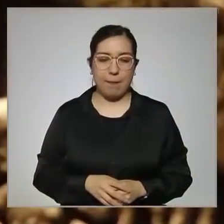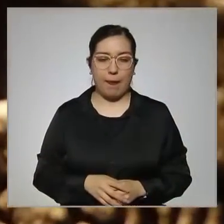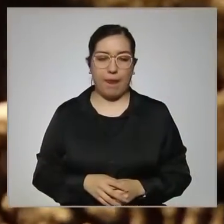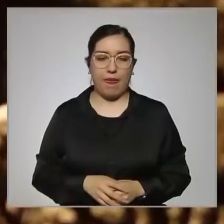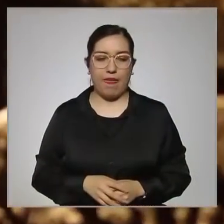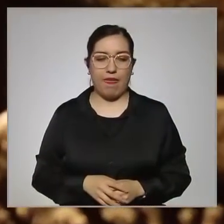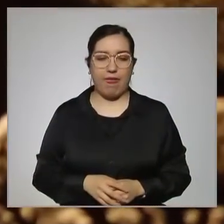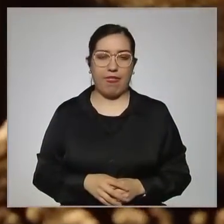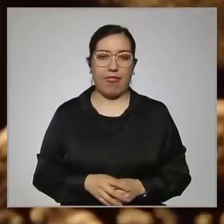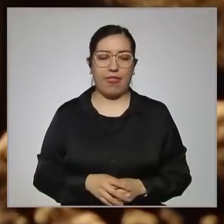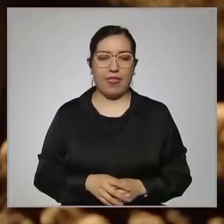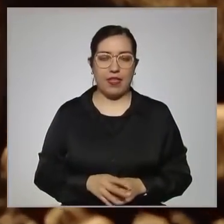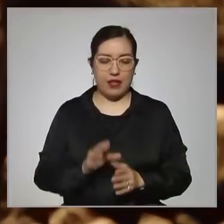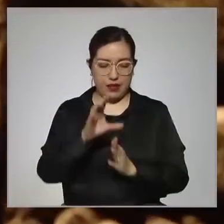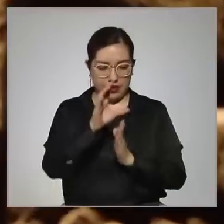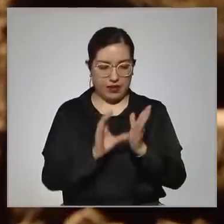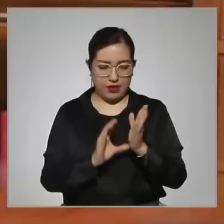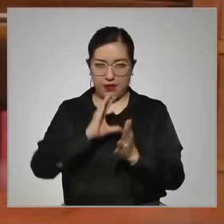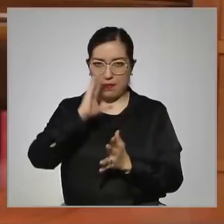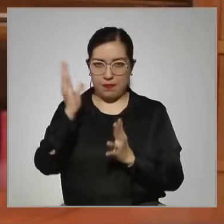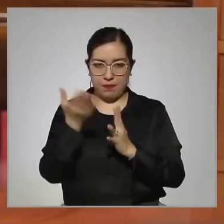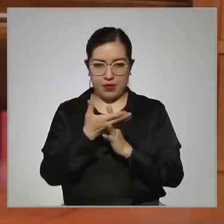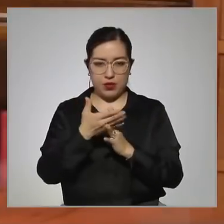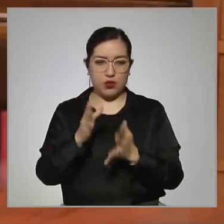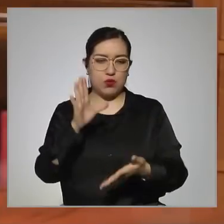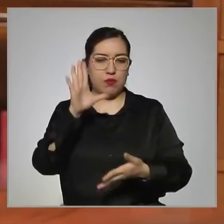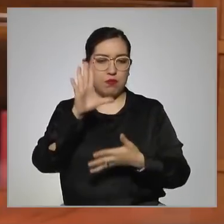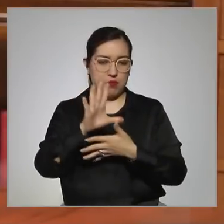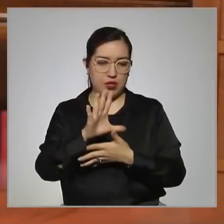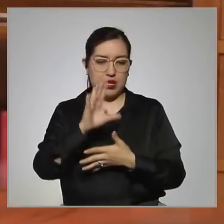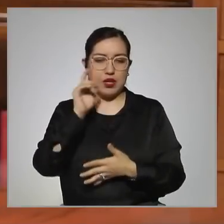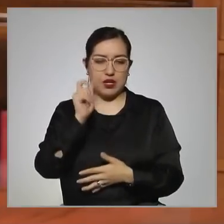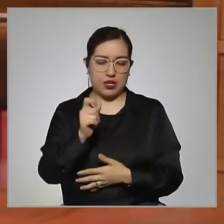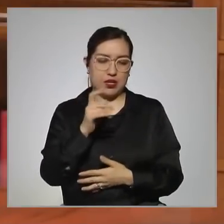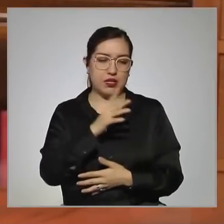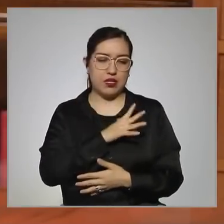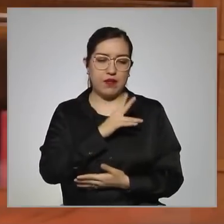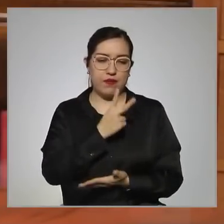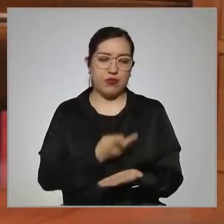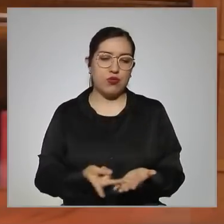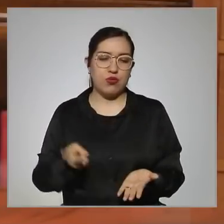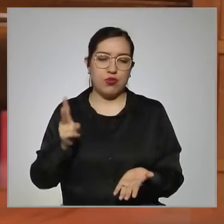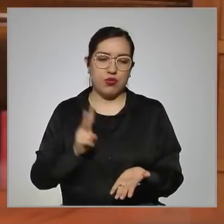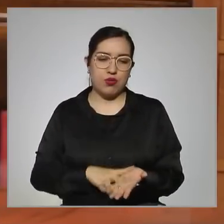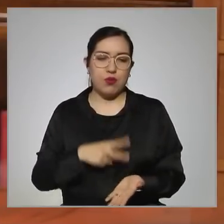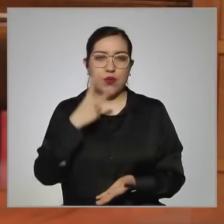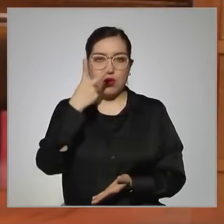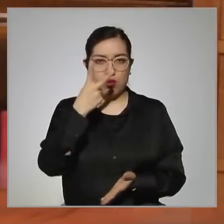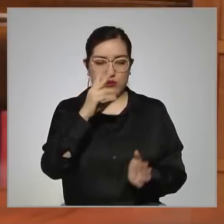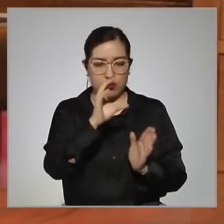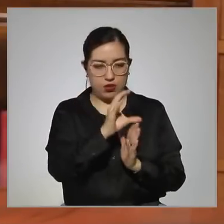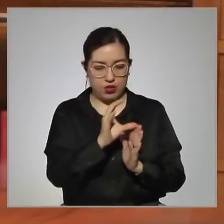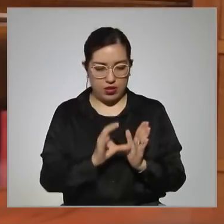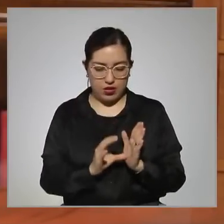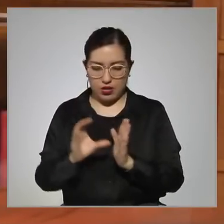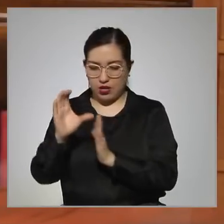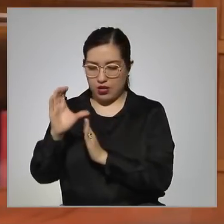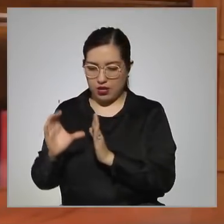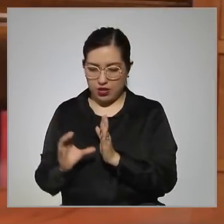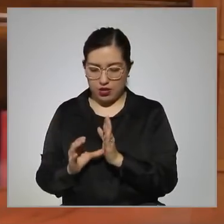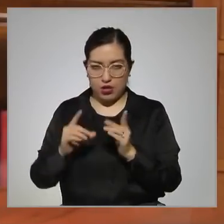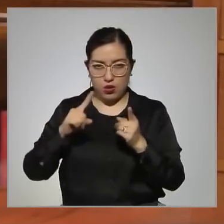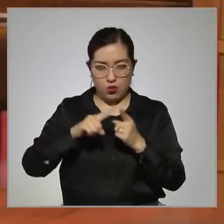La calendárica mesoamericana era doble. Había dos calendarios, el calendario